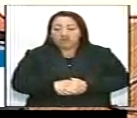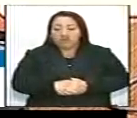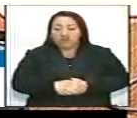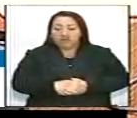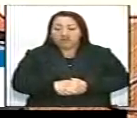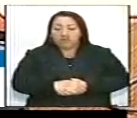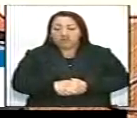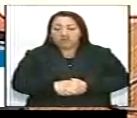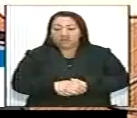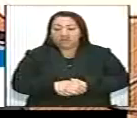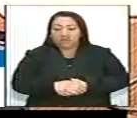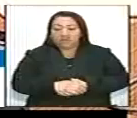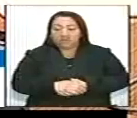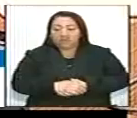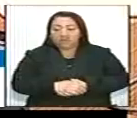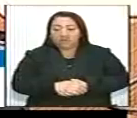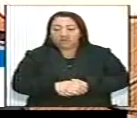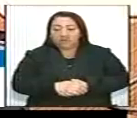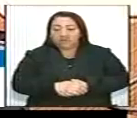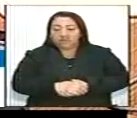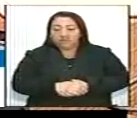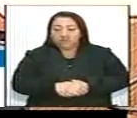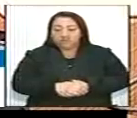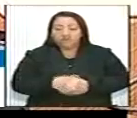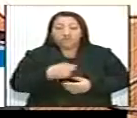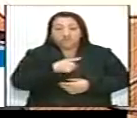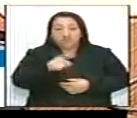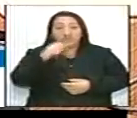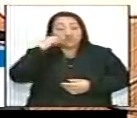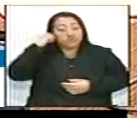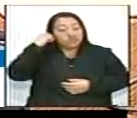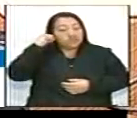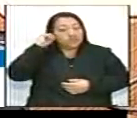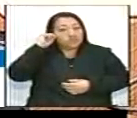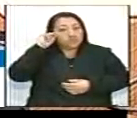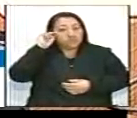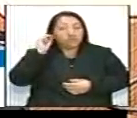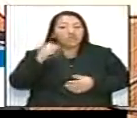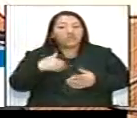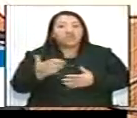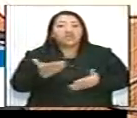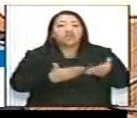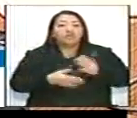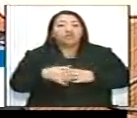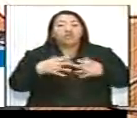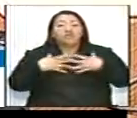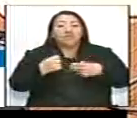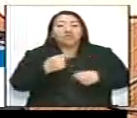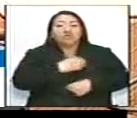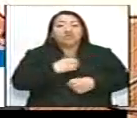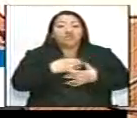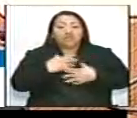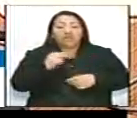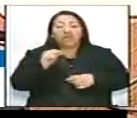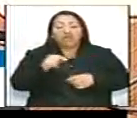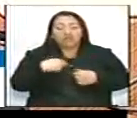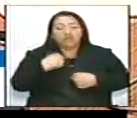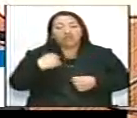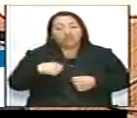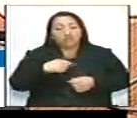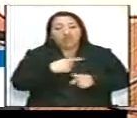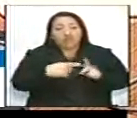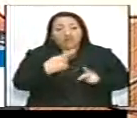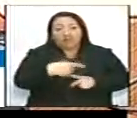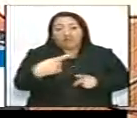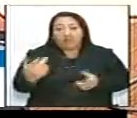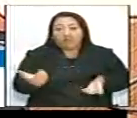ha podido contener esa llegada. Y eso tiene un territorio, y eso tiene servicio de salud del Ministerio de Salud, y eso tiene municipios.